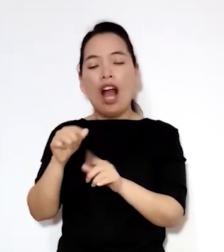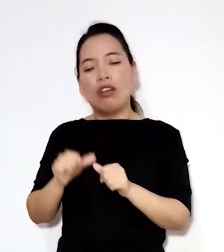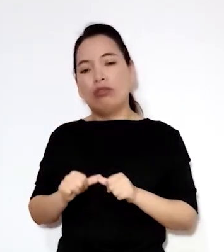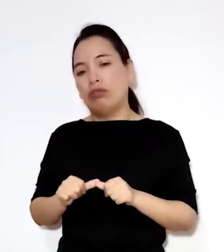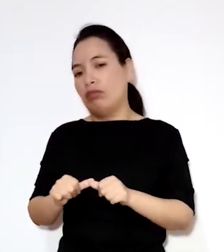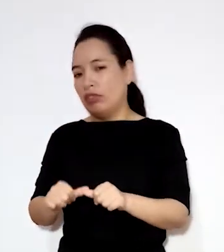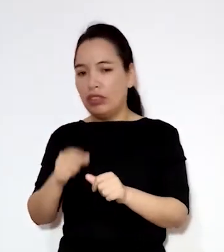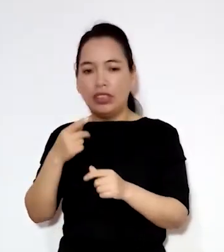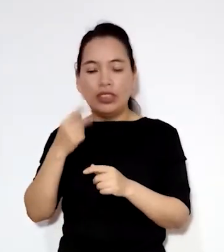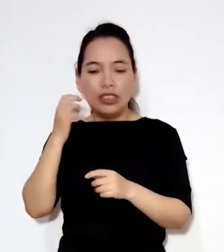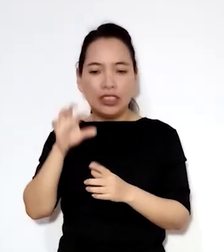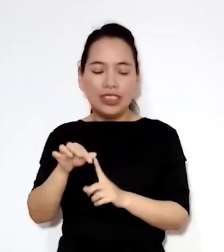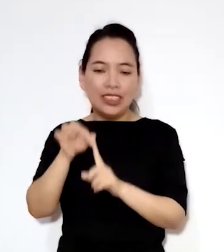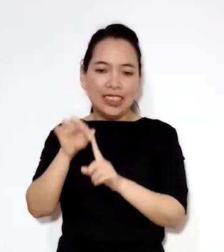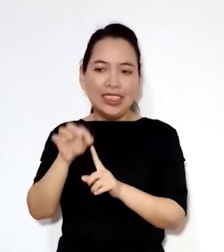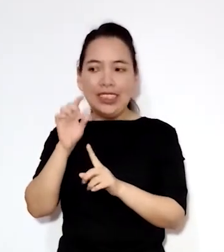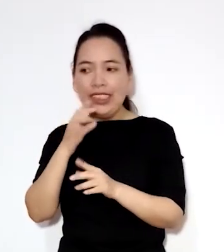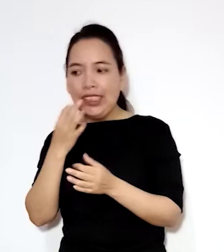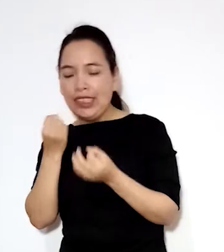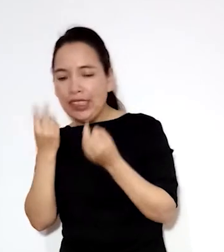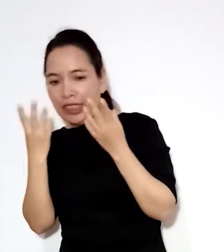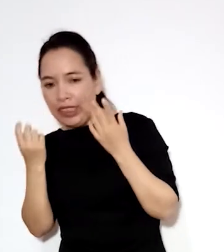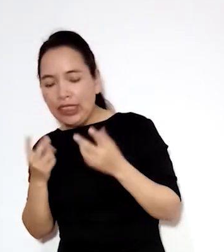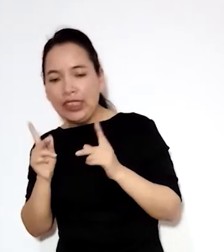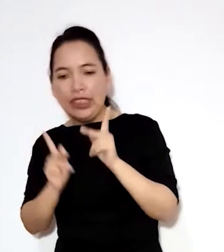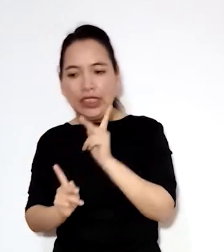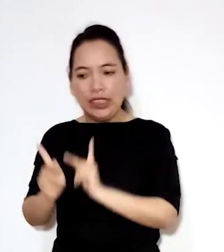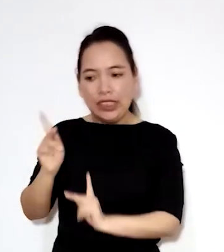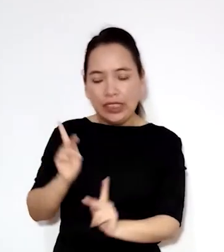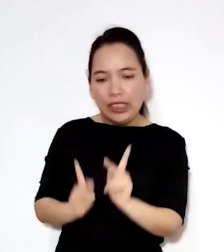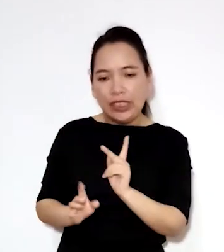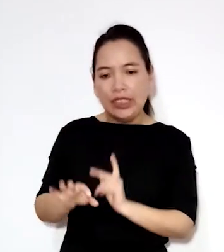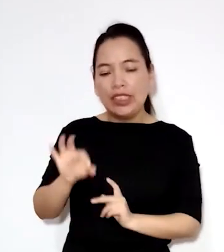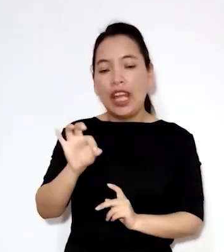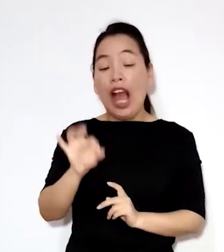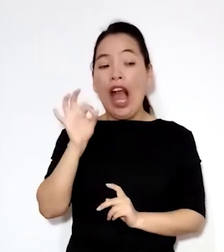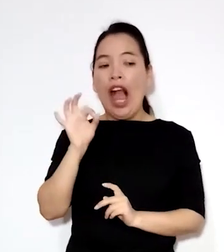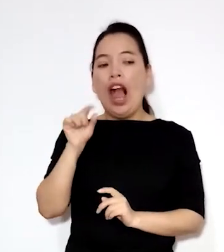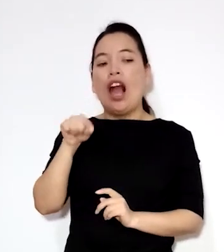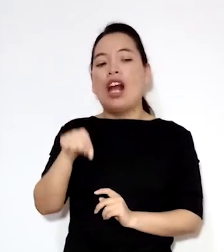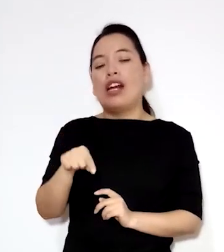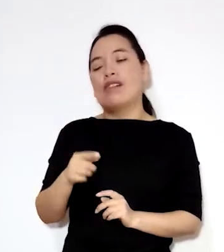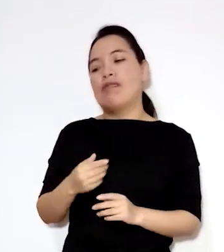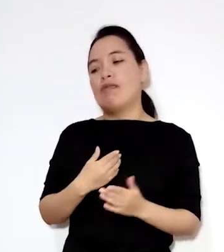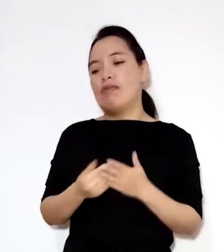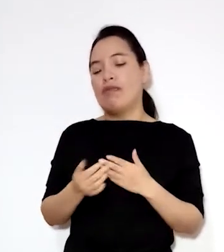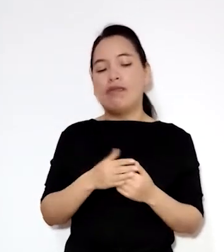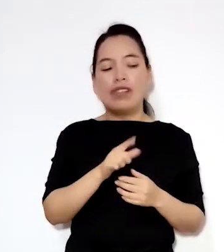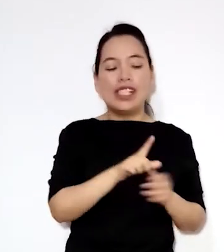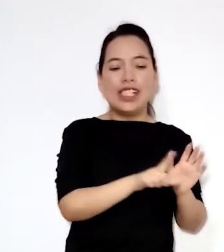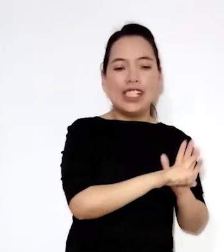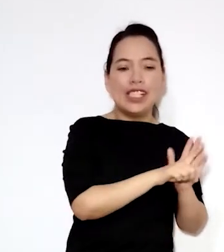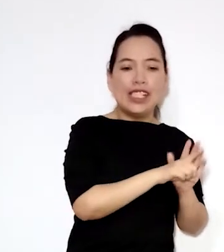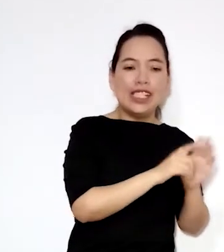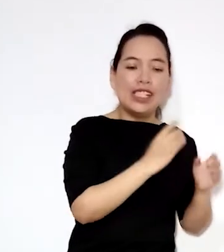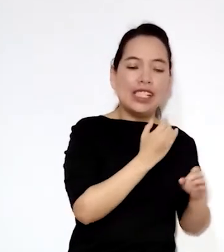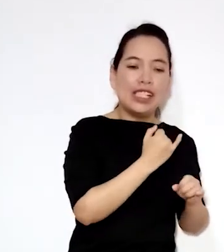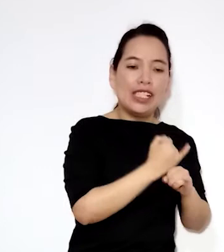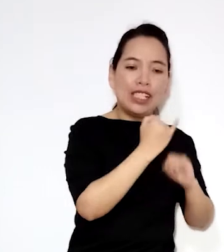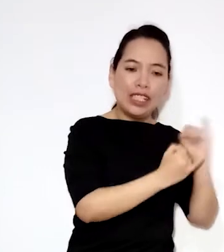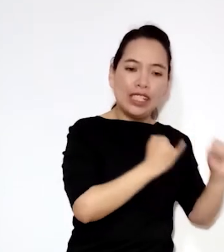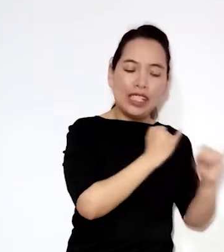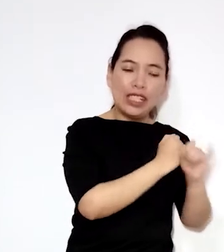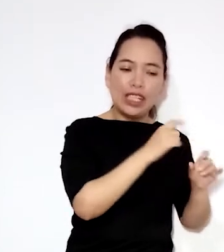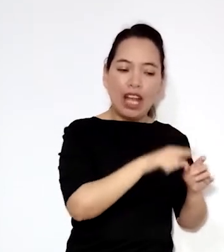Sin embargo, una vez que pasamos esa regla general del principio, cuando empezamos con la especificidad,